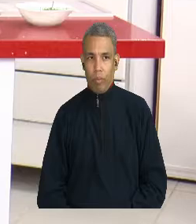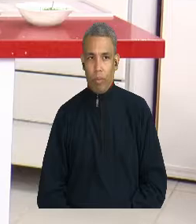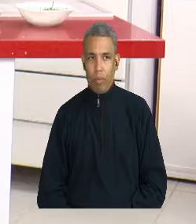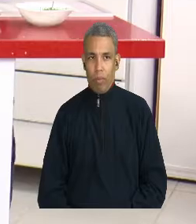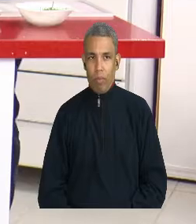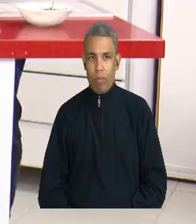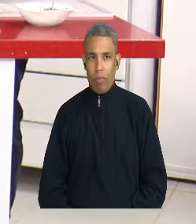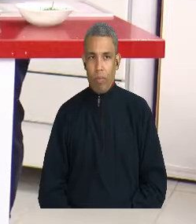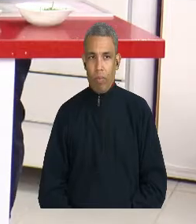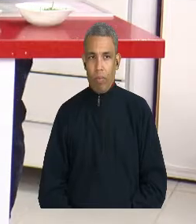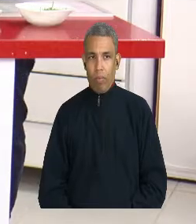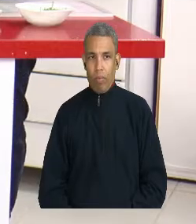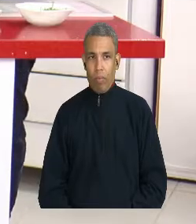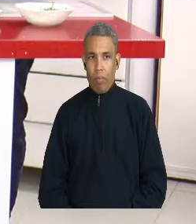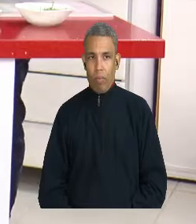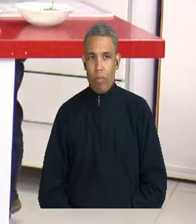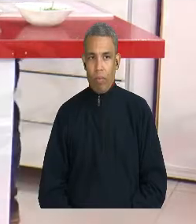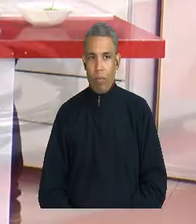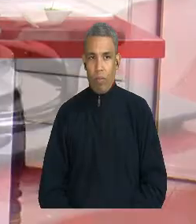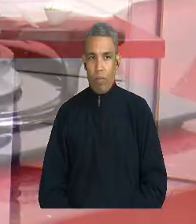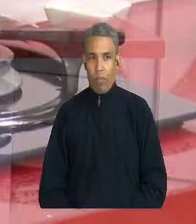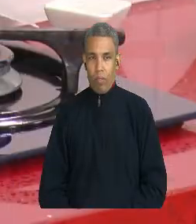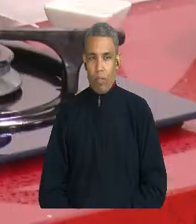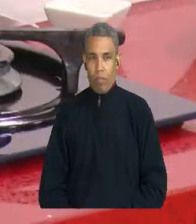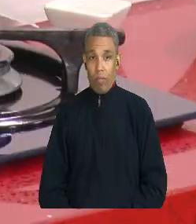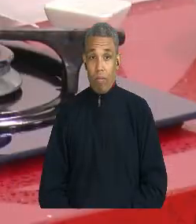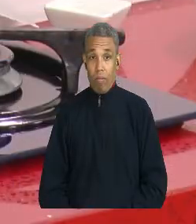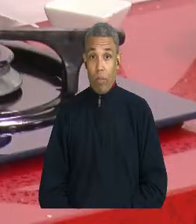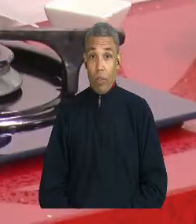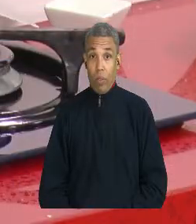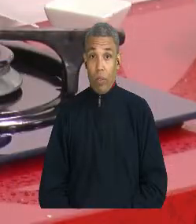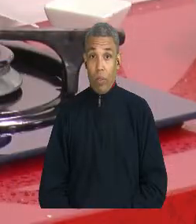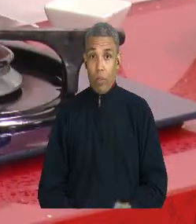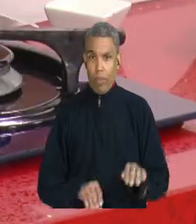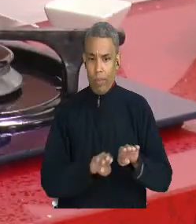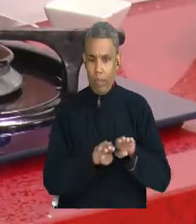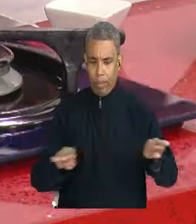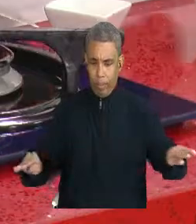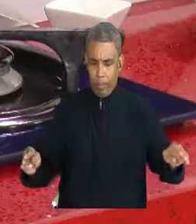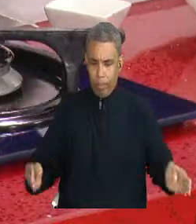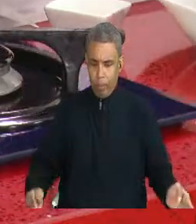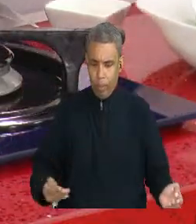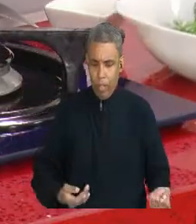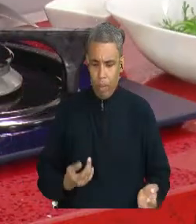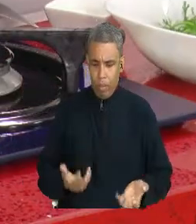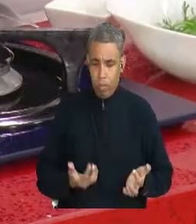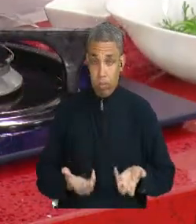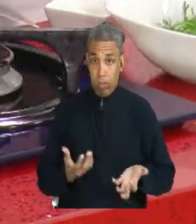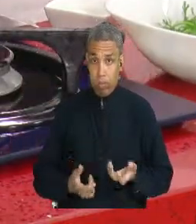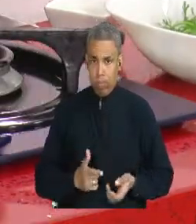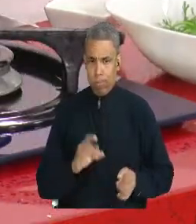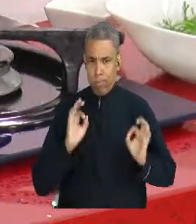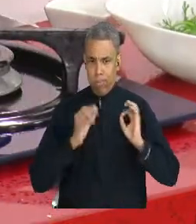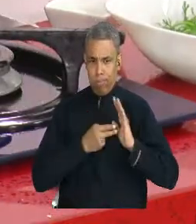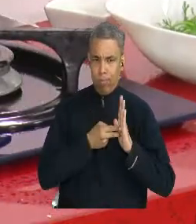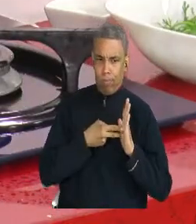Ok. Ya quisiera yo tener una estufa de estas en mi casa, mi. Cierto que está muy bonita, pero ¿yo qué dije? Yo dije lo contrario, dije nuestra mega